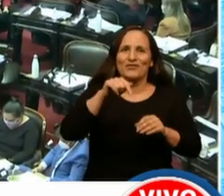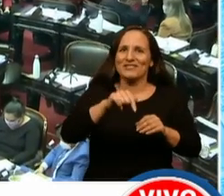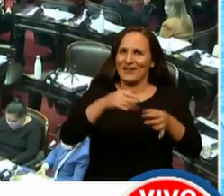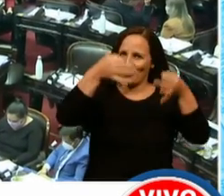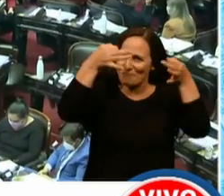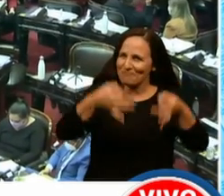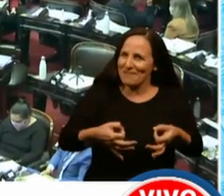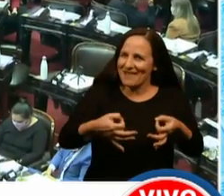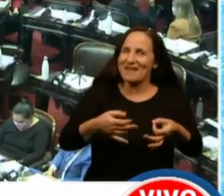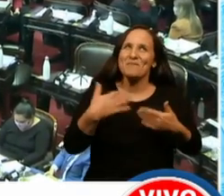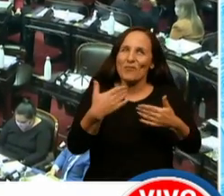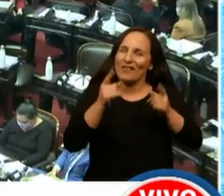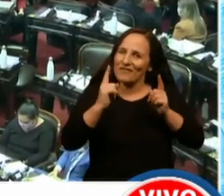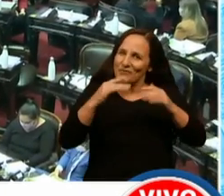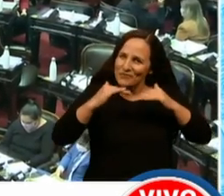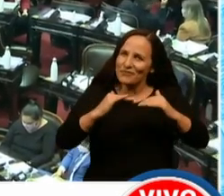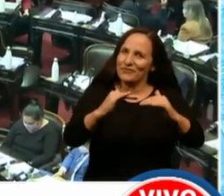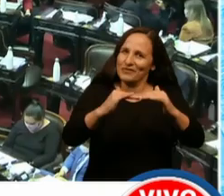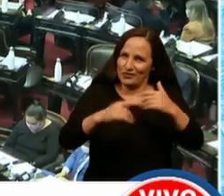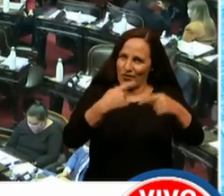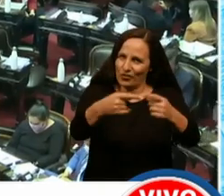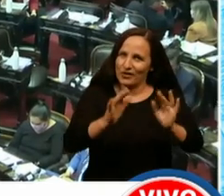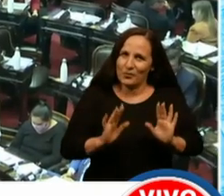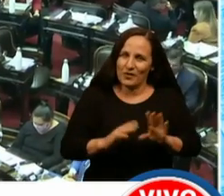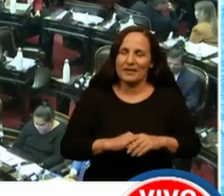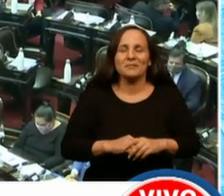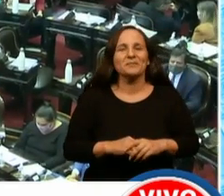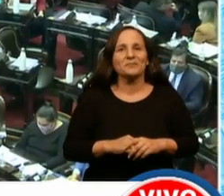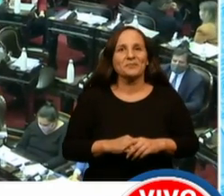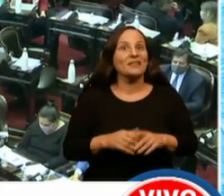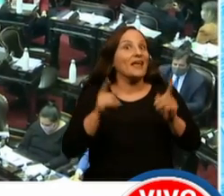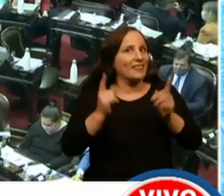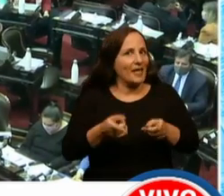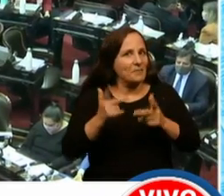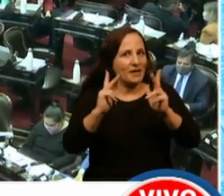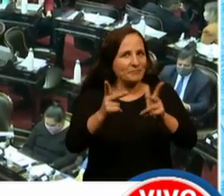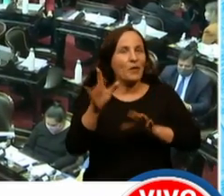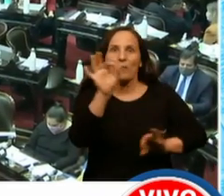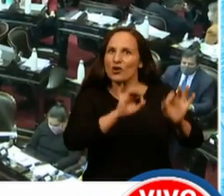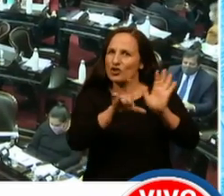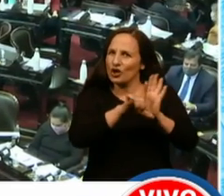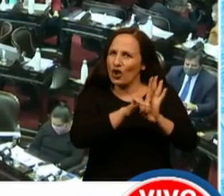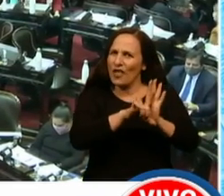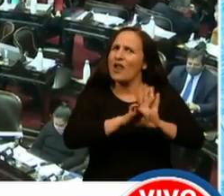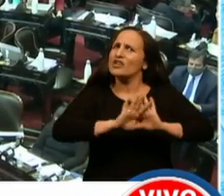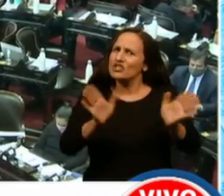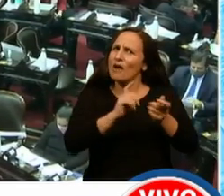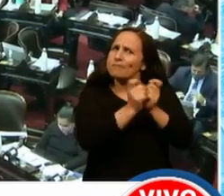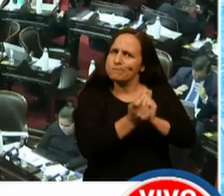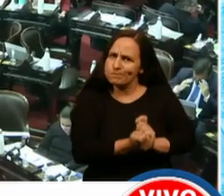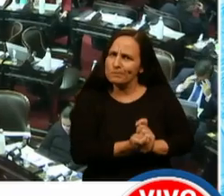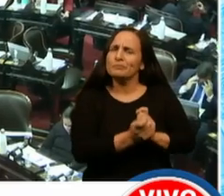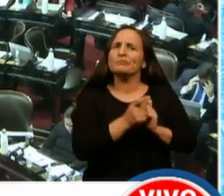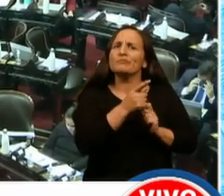y sustentable también decir que el proyecto de ley sufrió modificación